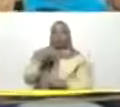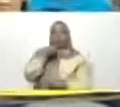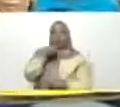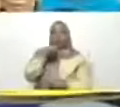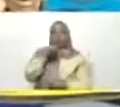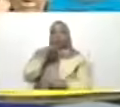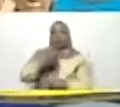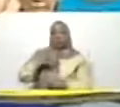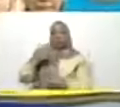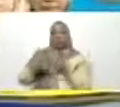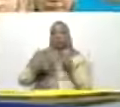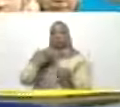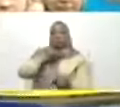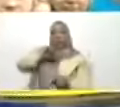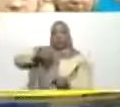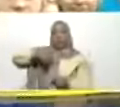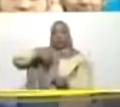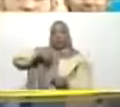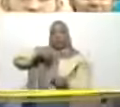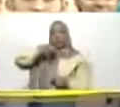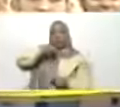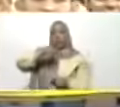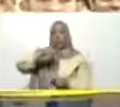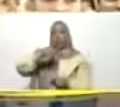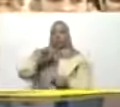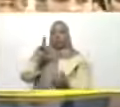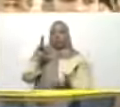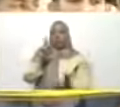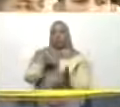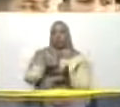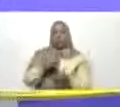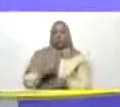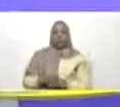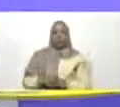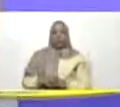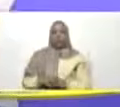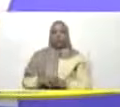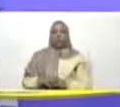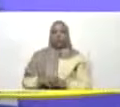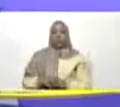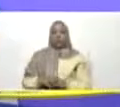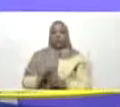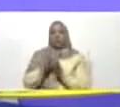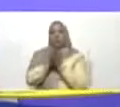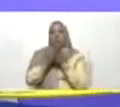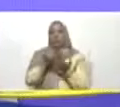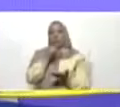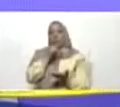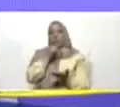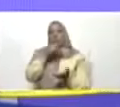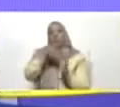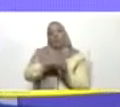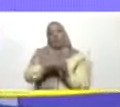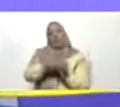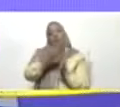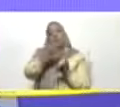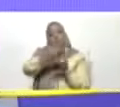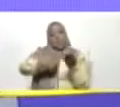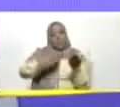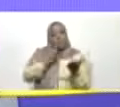para poder avanzar fíjate aquí yo tengo el documento que me entregó